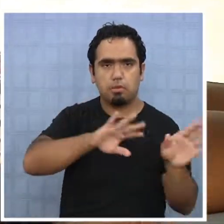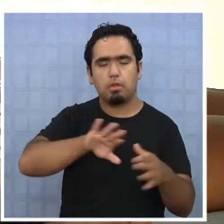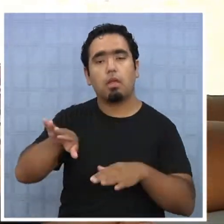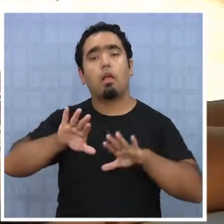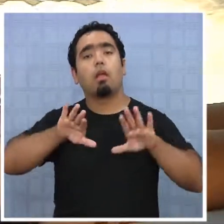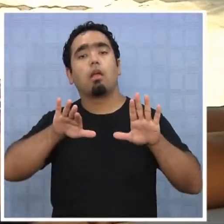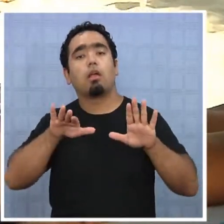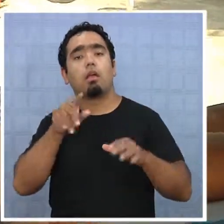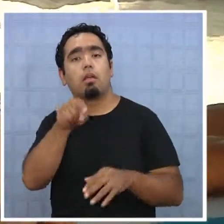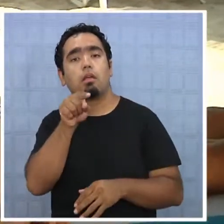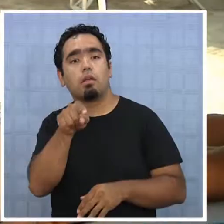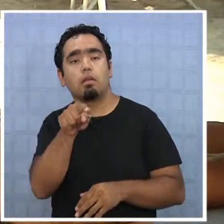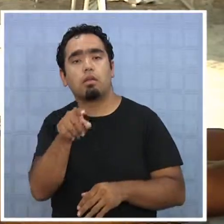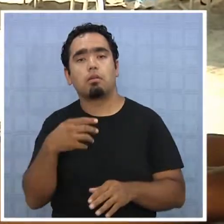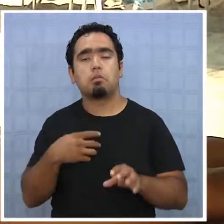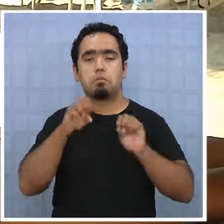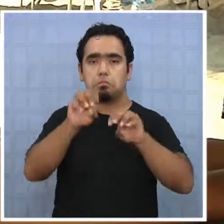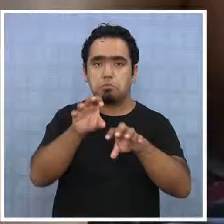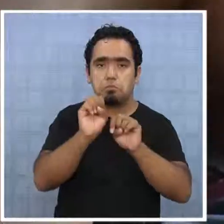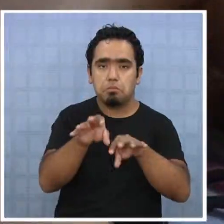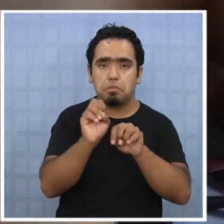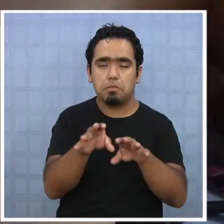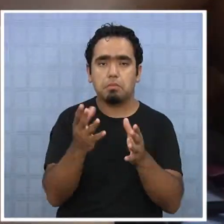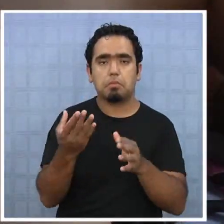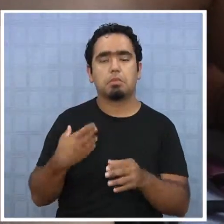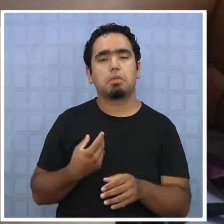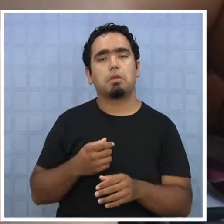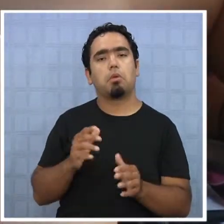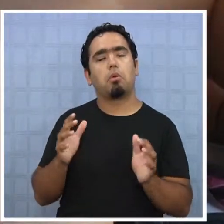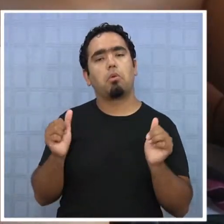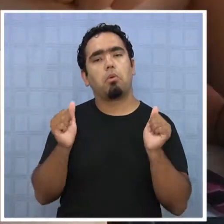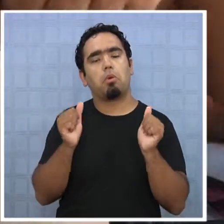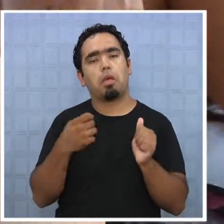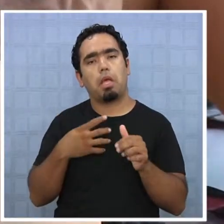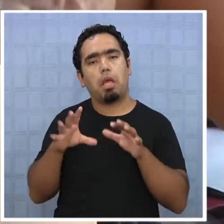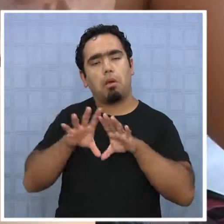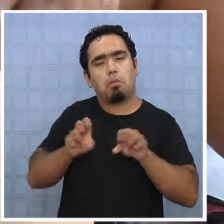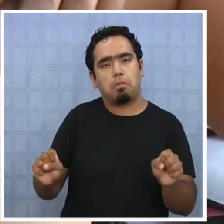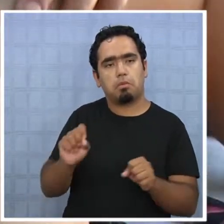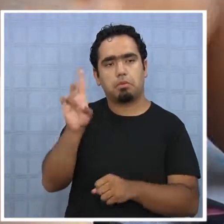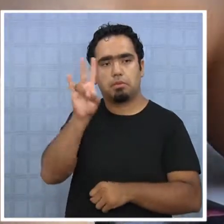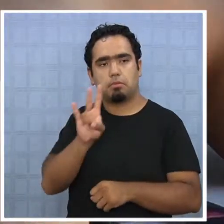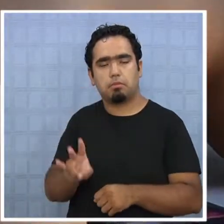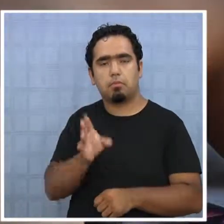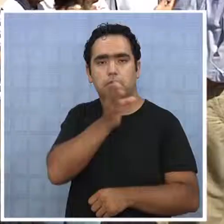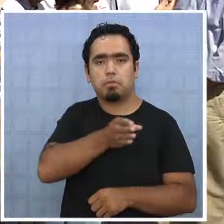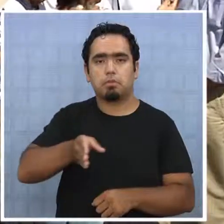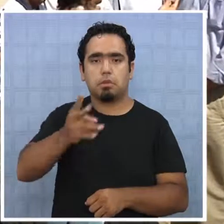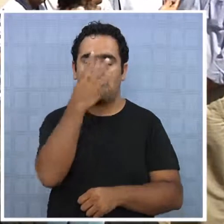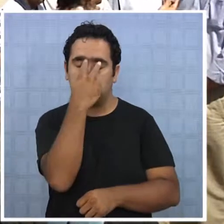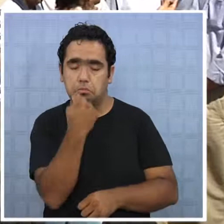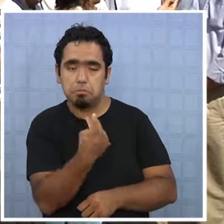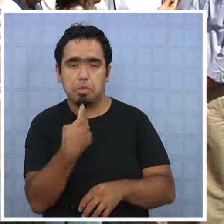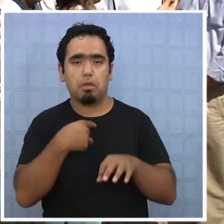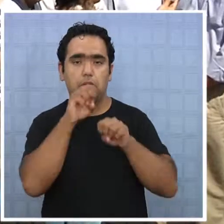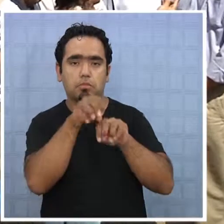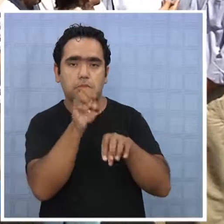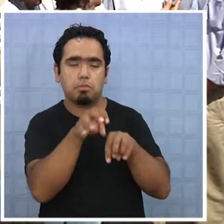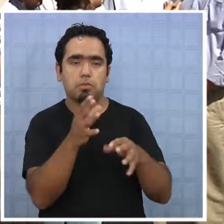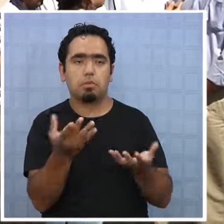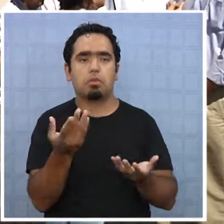este caso se nos dio la oportunidad de hacer una capacitación a través de un convenio con Cenadis para un grupo de discapacitados